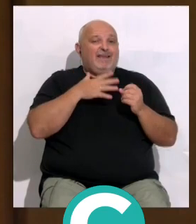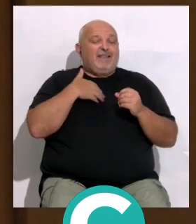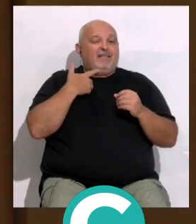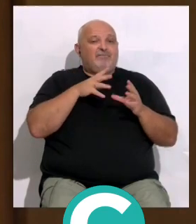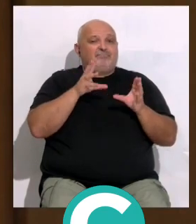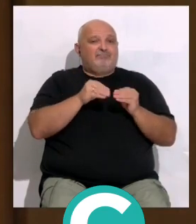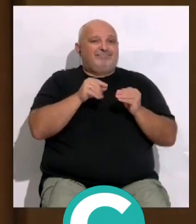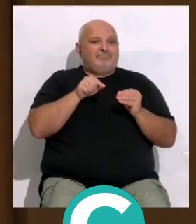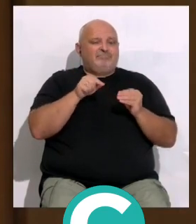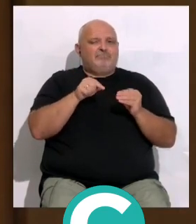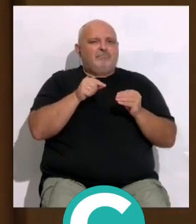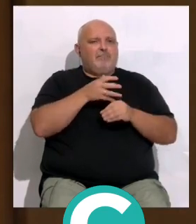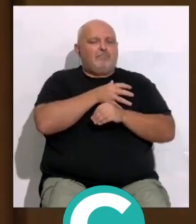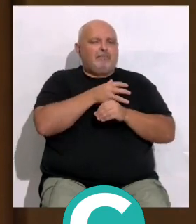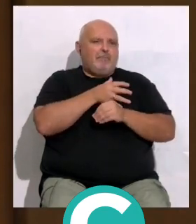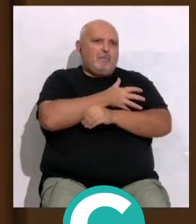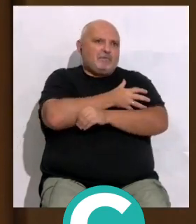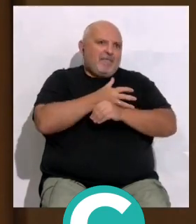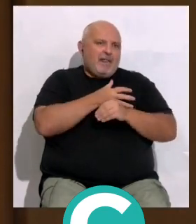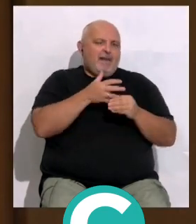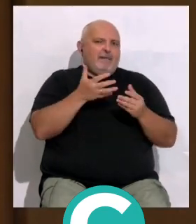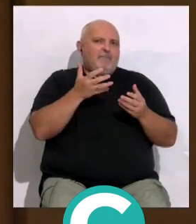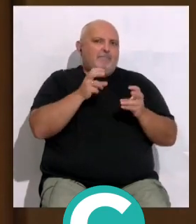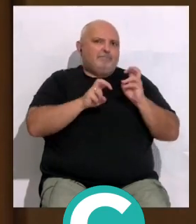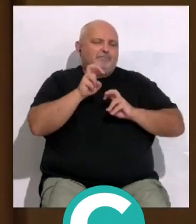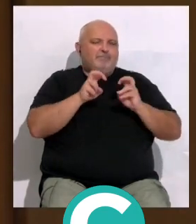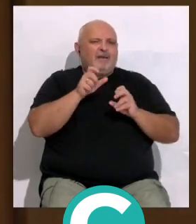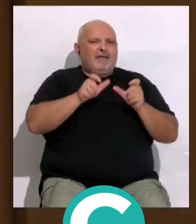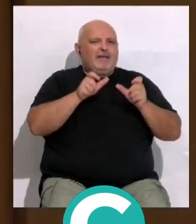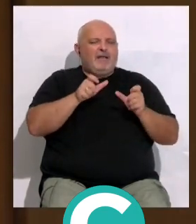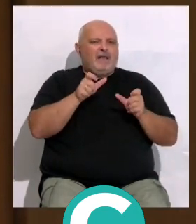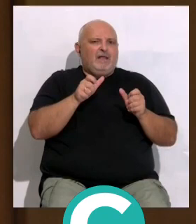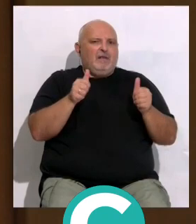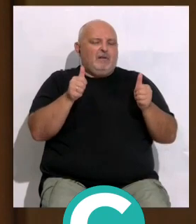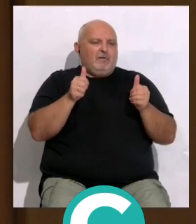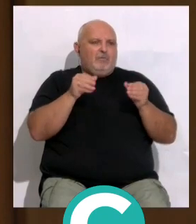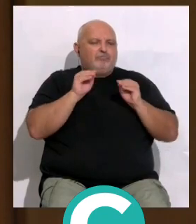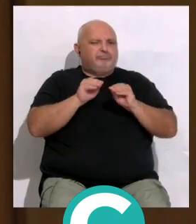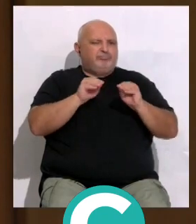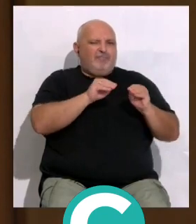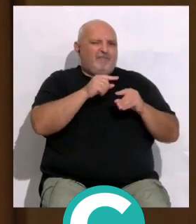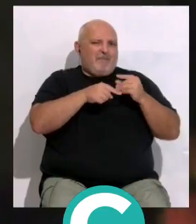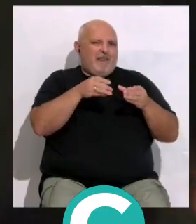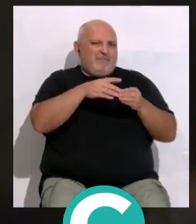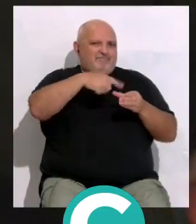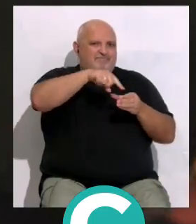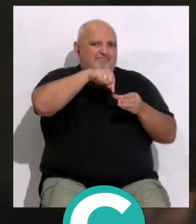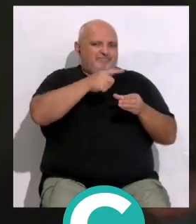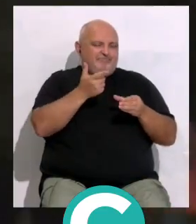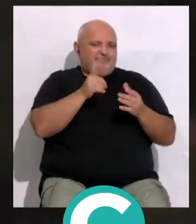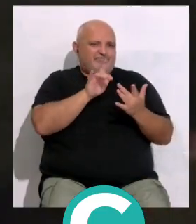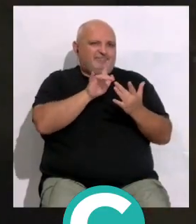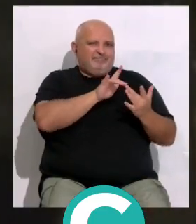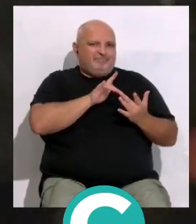forma es potenciar un agente más terapéutico, que sería la familia. Esto es muy